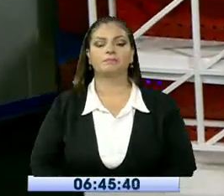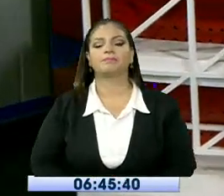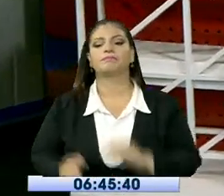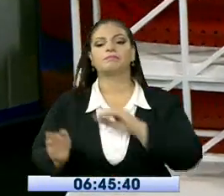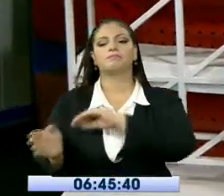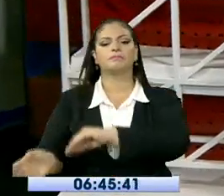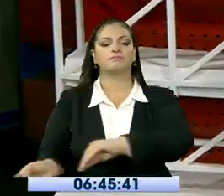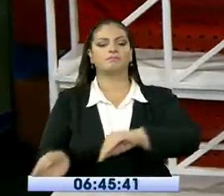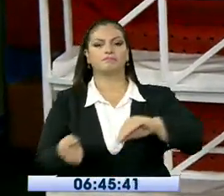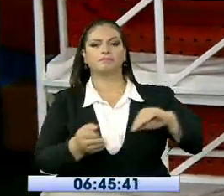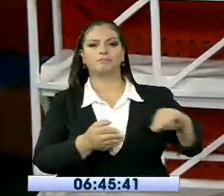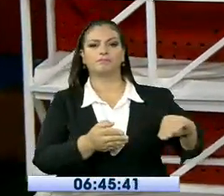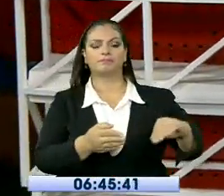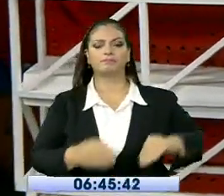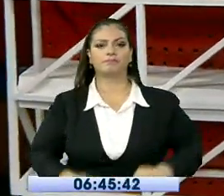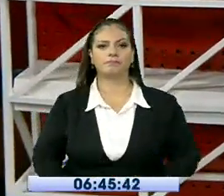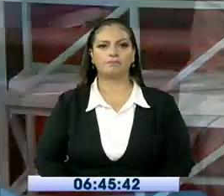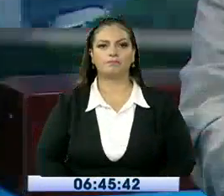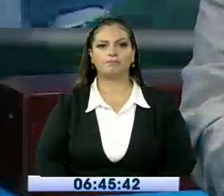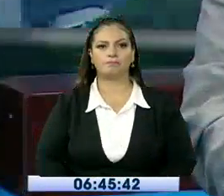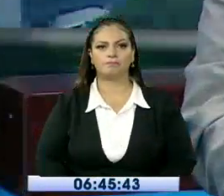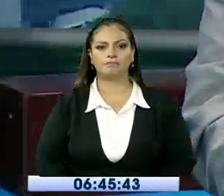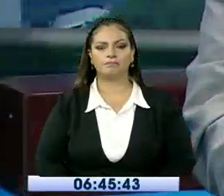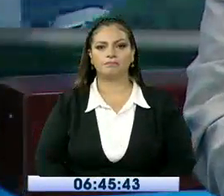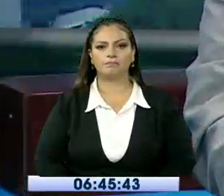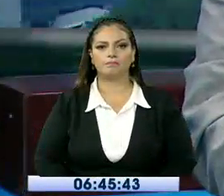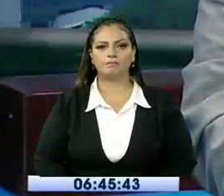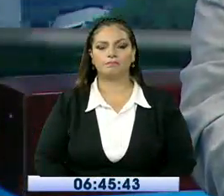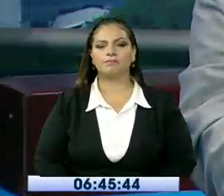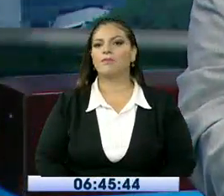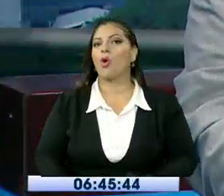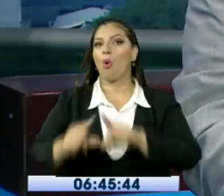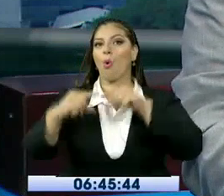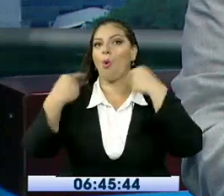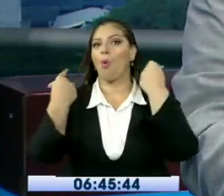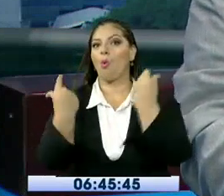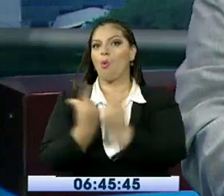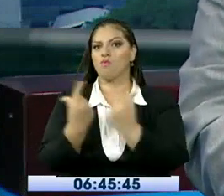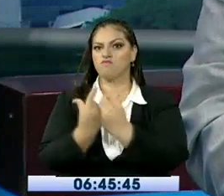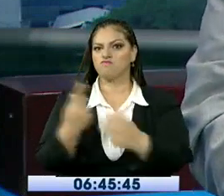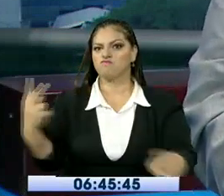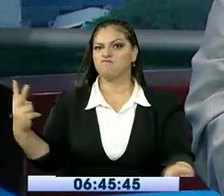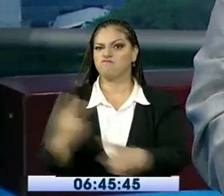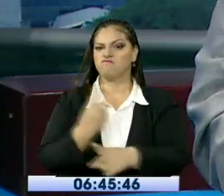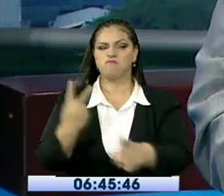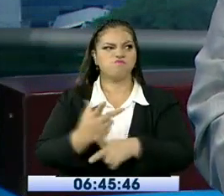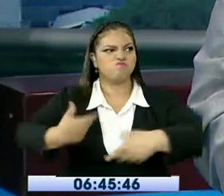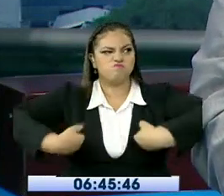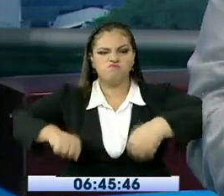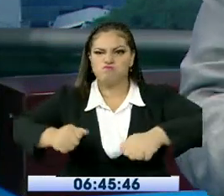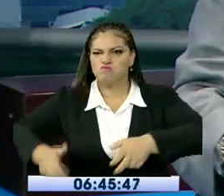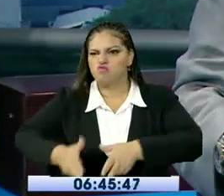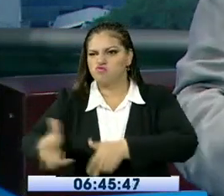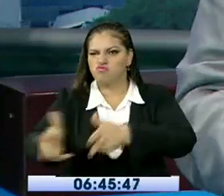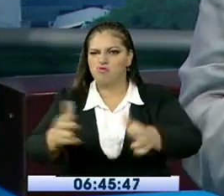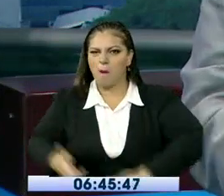Desarticulan supuesta organización delictiva que operaba a bordo de motocicletas, esto en el norte de Guayaquil.